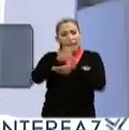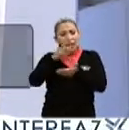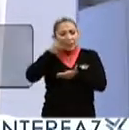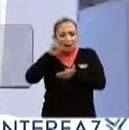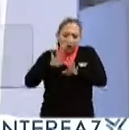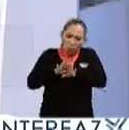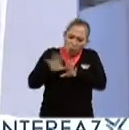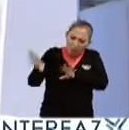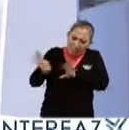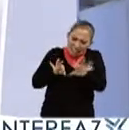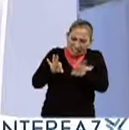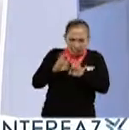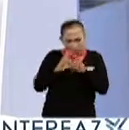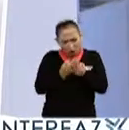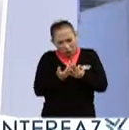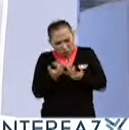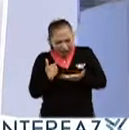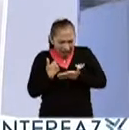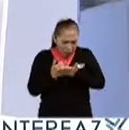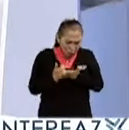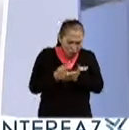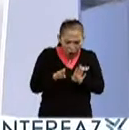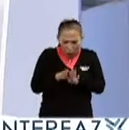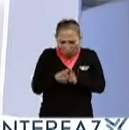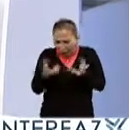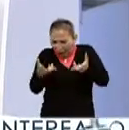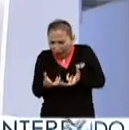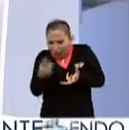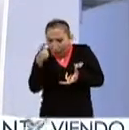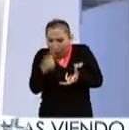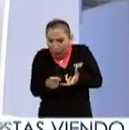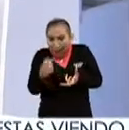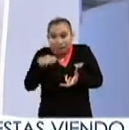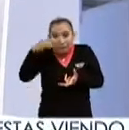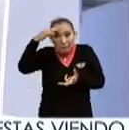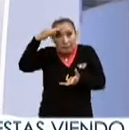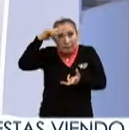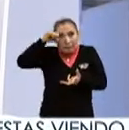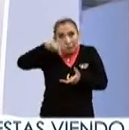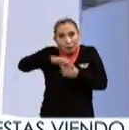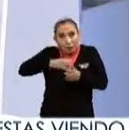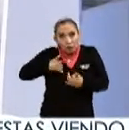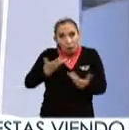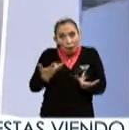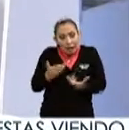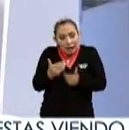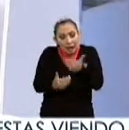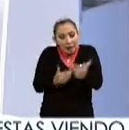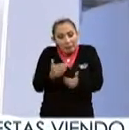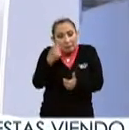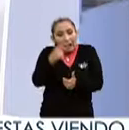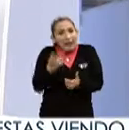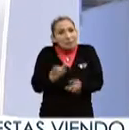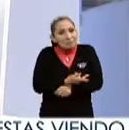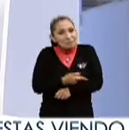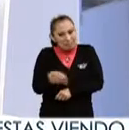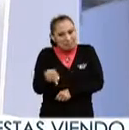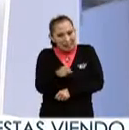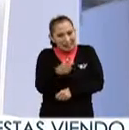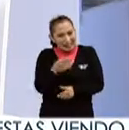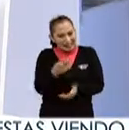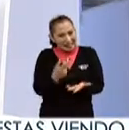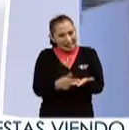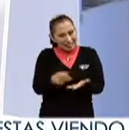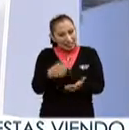las técnicas que se utilizan dentro de estos procesos, sino también a pensar la misma práctica docente y lo que está sucediendo